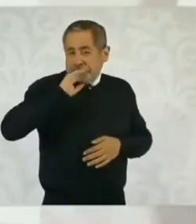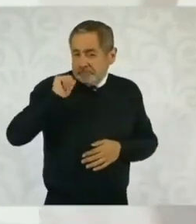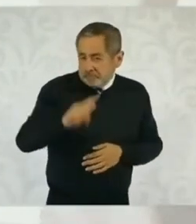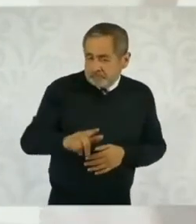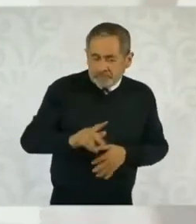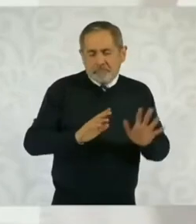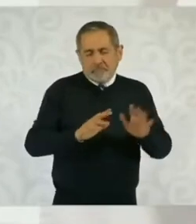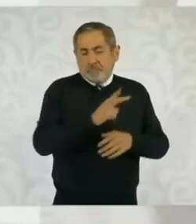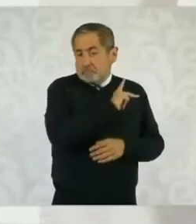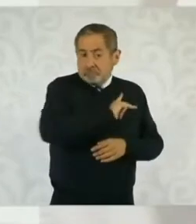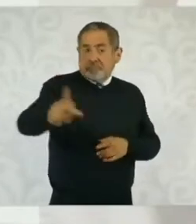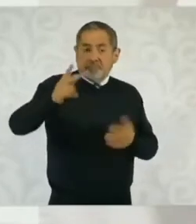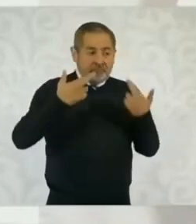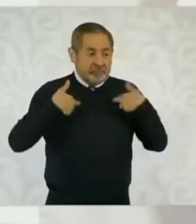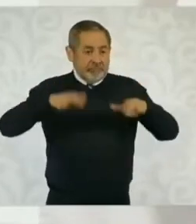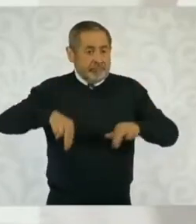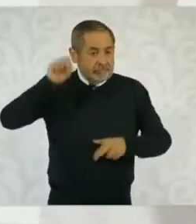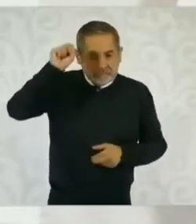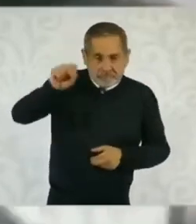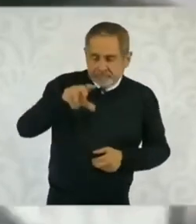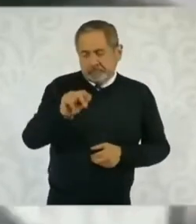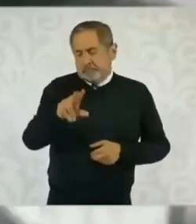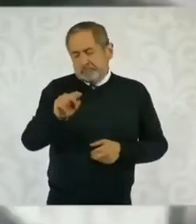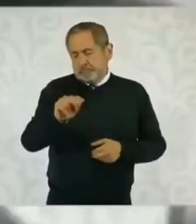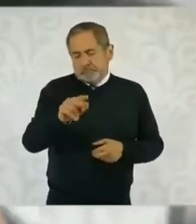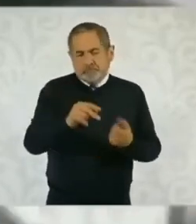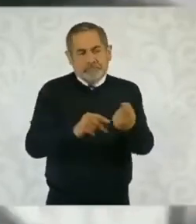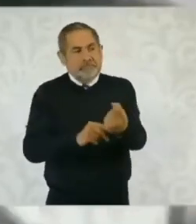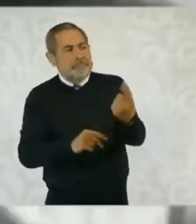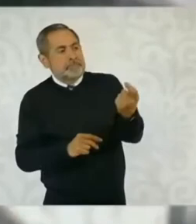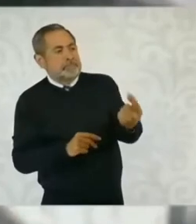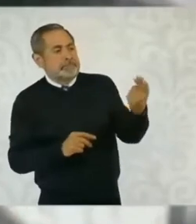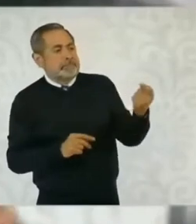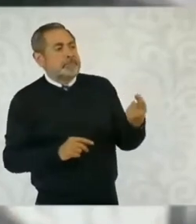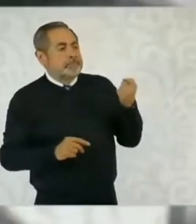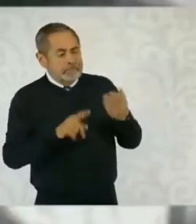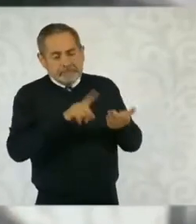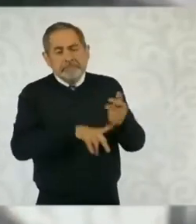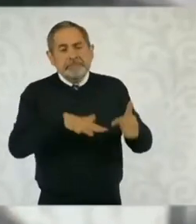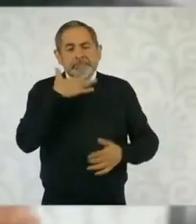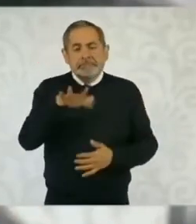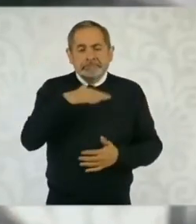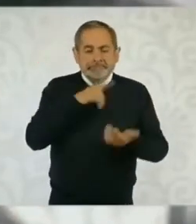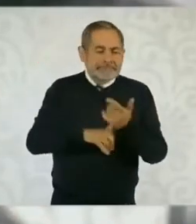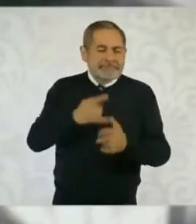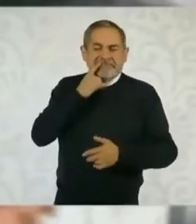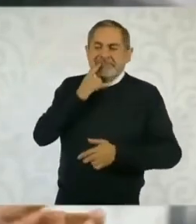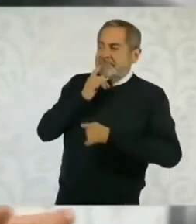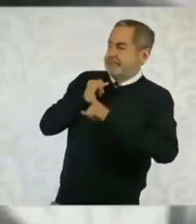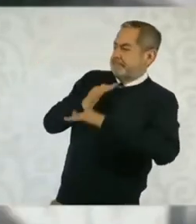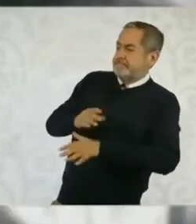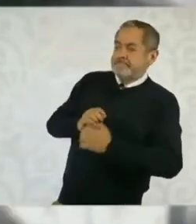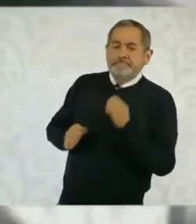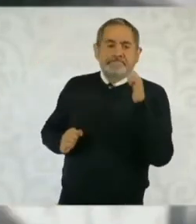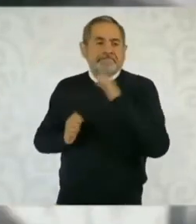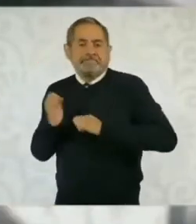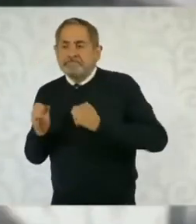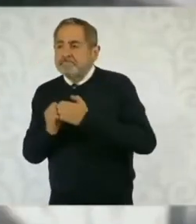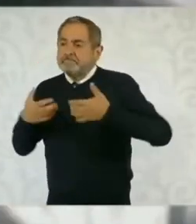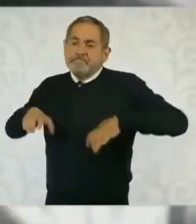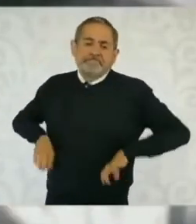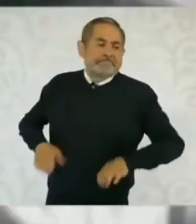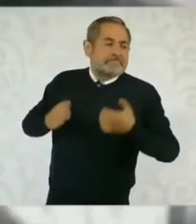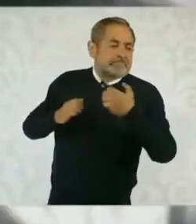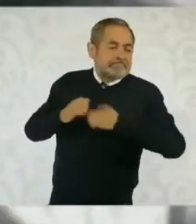los representantes sindicales, ni obviamente todos los empresarios, sino algunos que se pasaron de vivos y anduvieron haciendo negocios